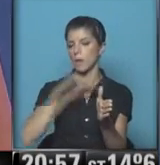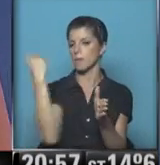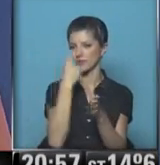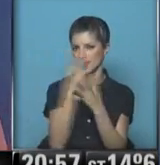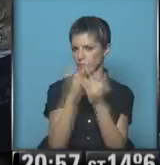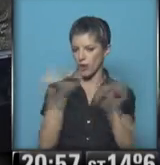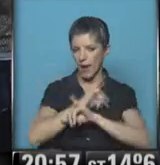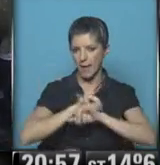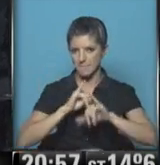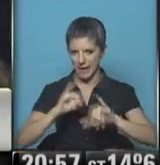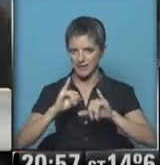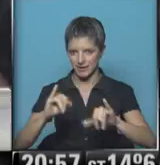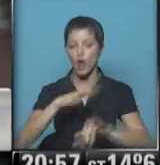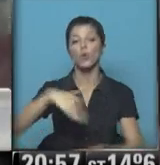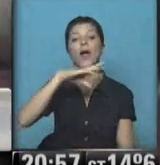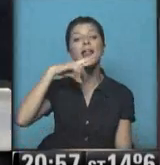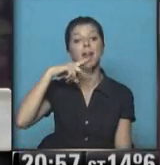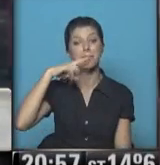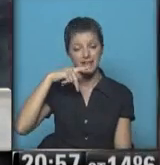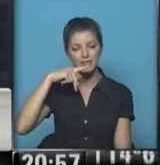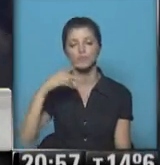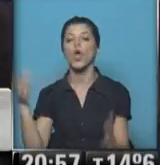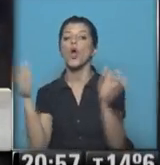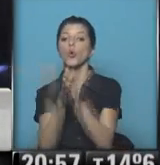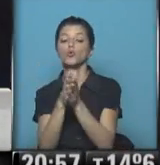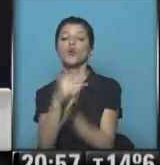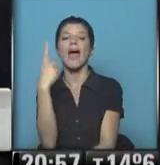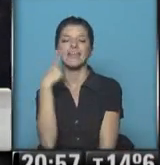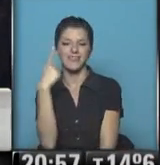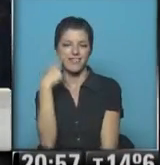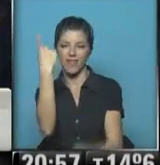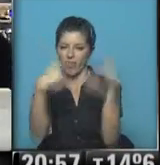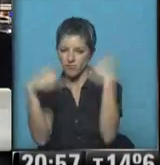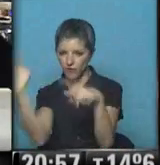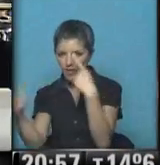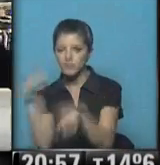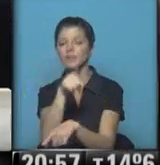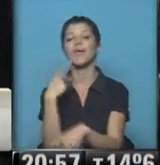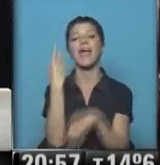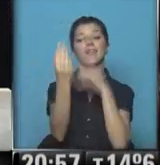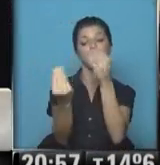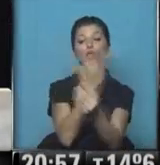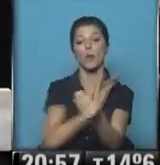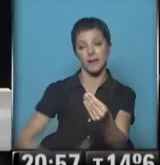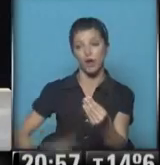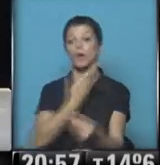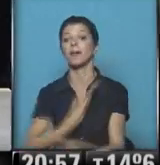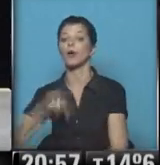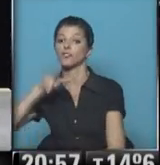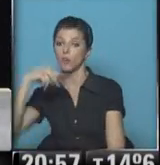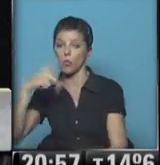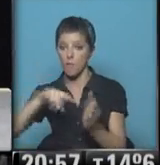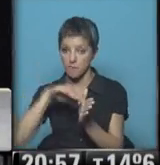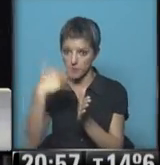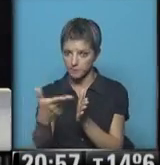de la planta acompañados por intendentes del conurbano los precandidatos a gobernador y grises por la presencia de buenos aires julián